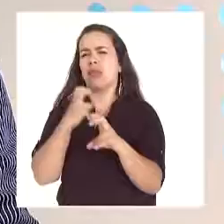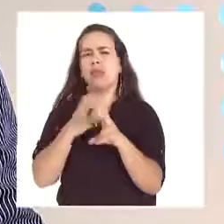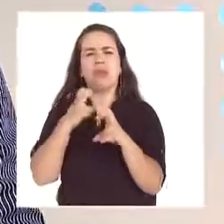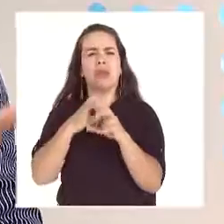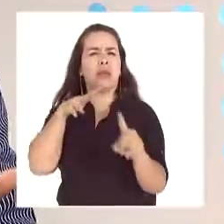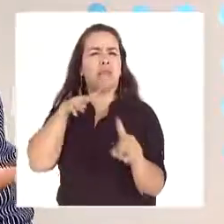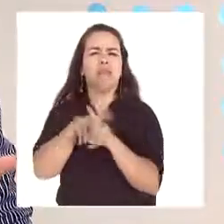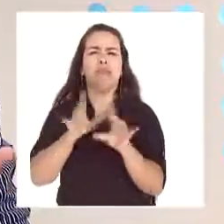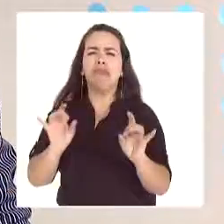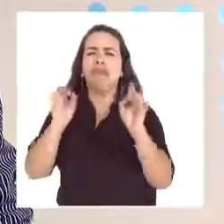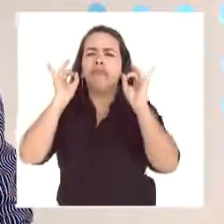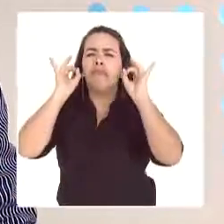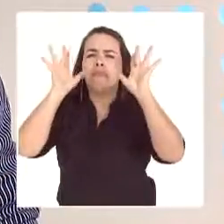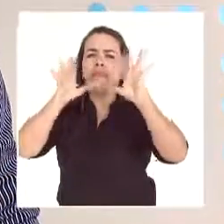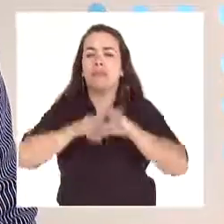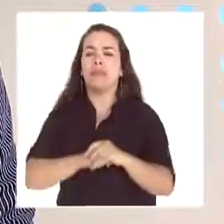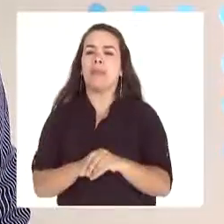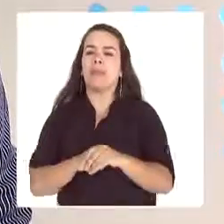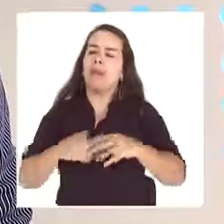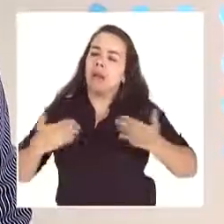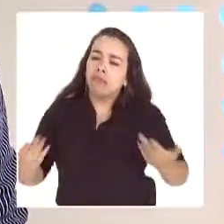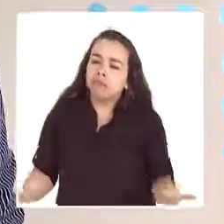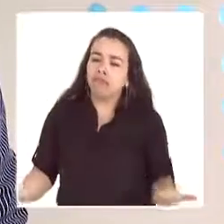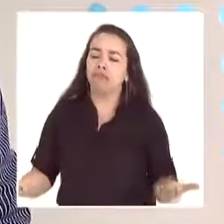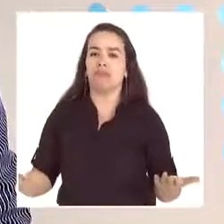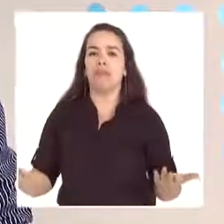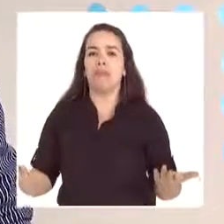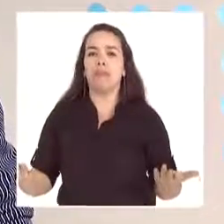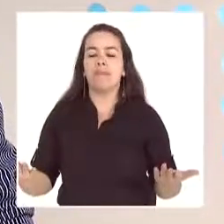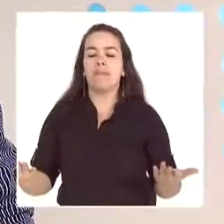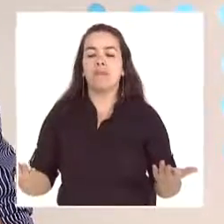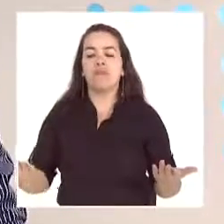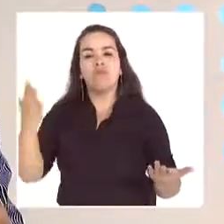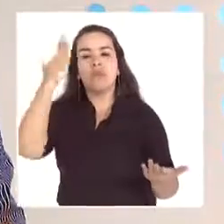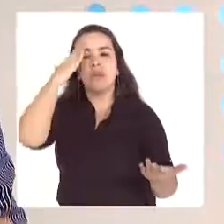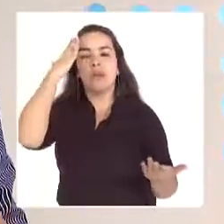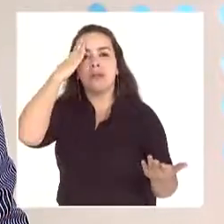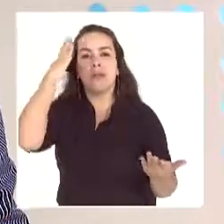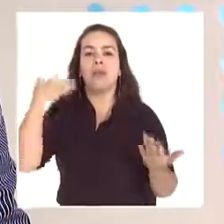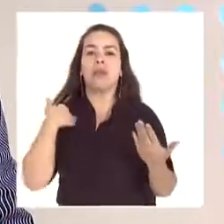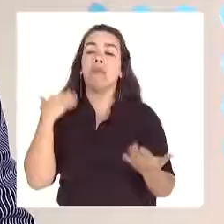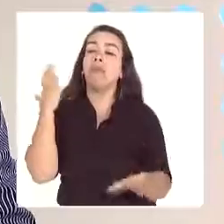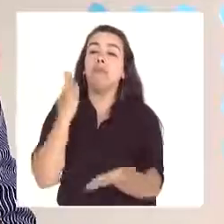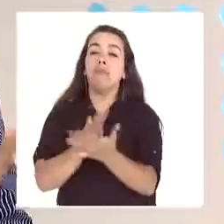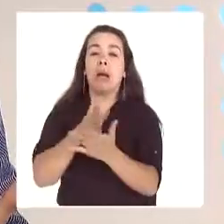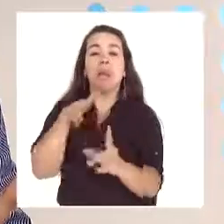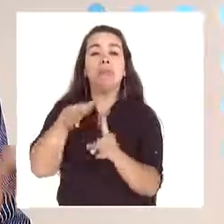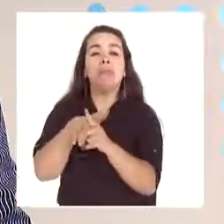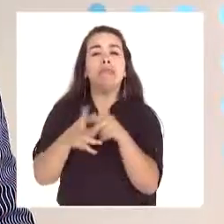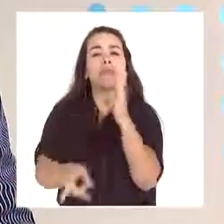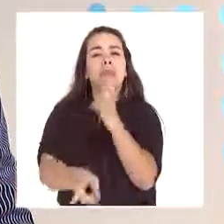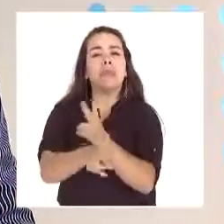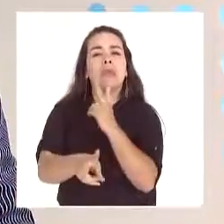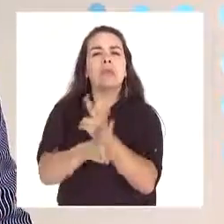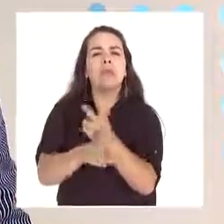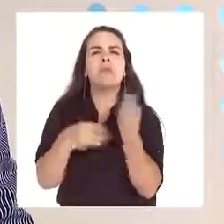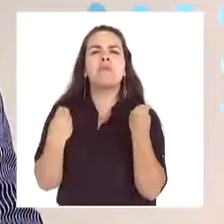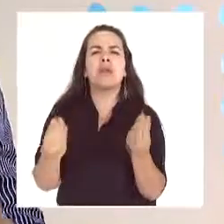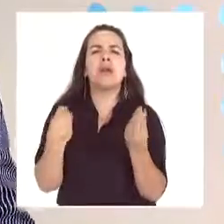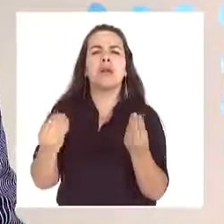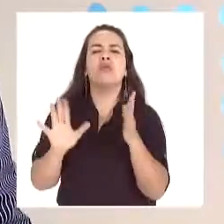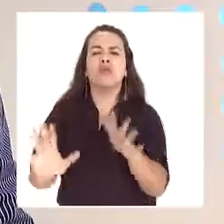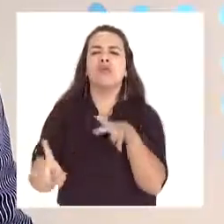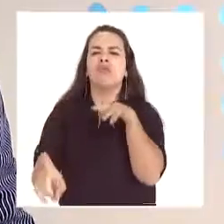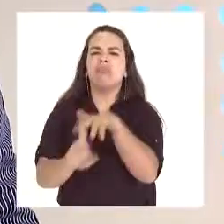romper. Por lo tanto, si hablamos de riesgo para desarrollar una